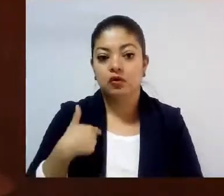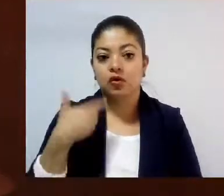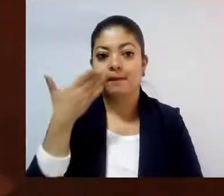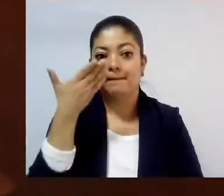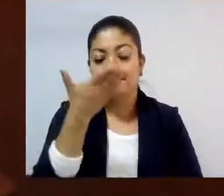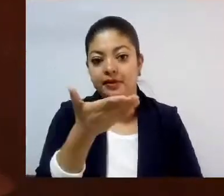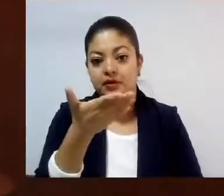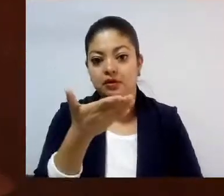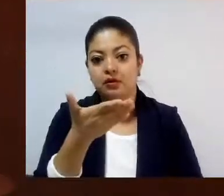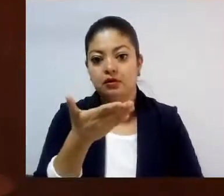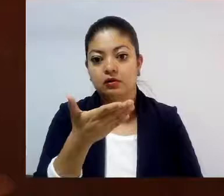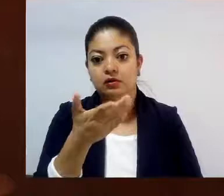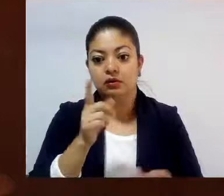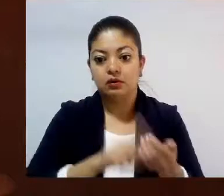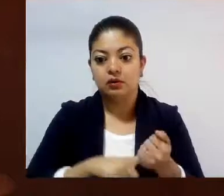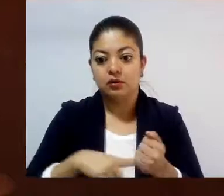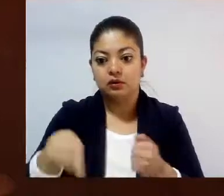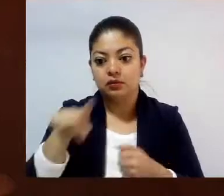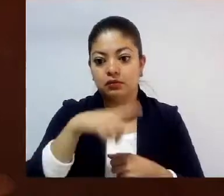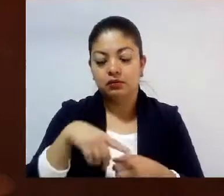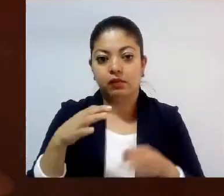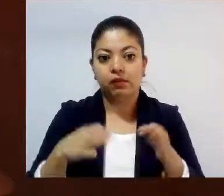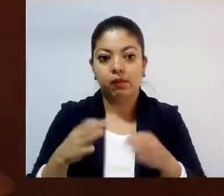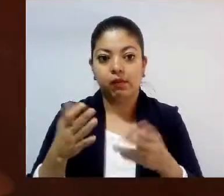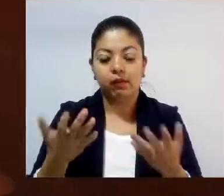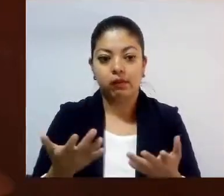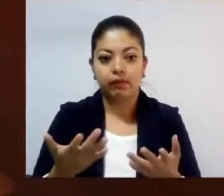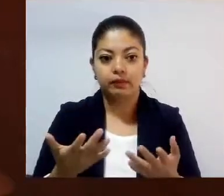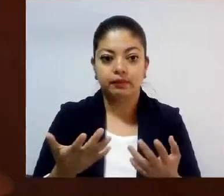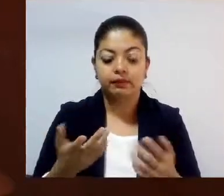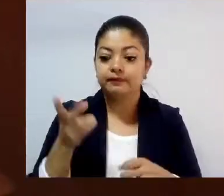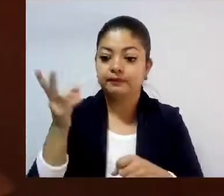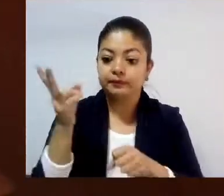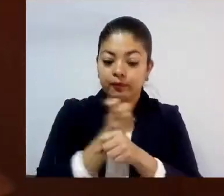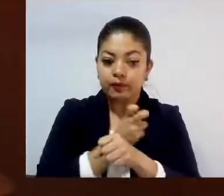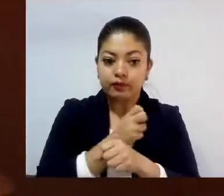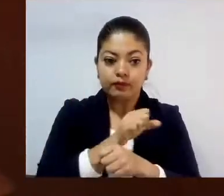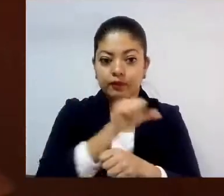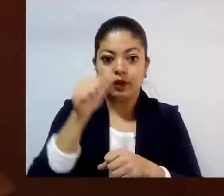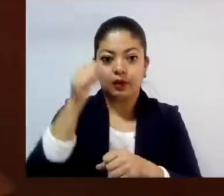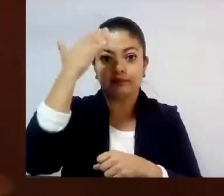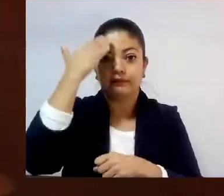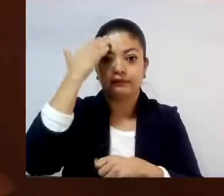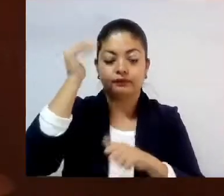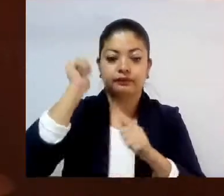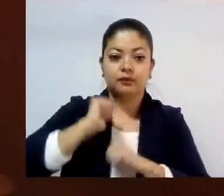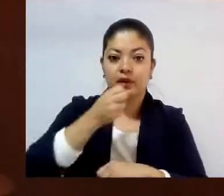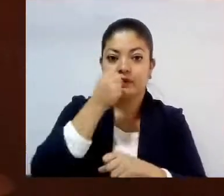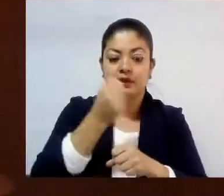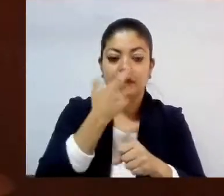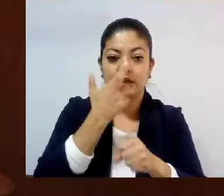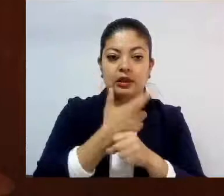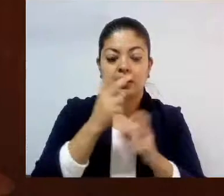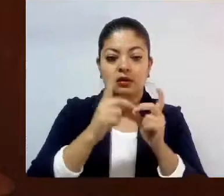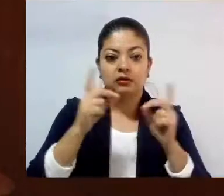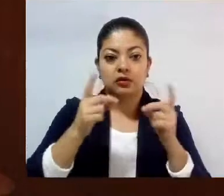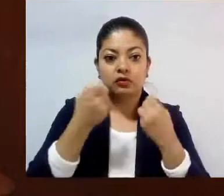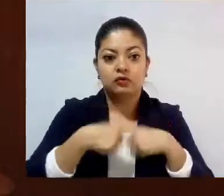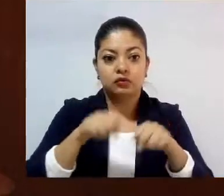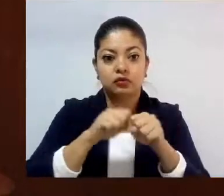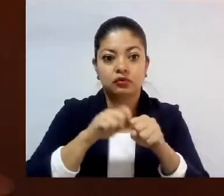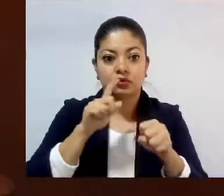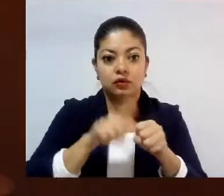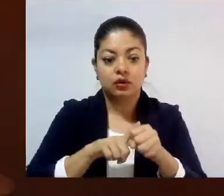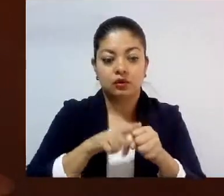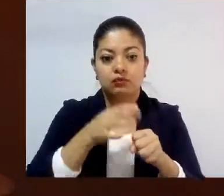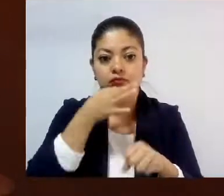este punto de acuerdo, se exhorte al titular de la Secretaría de Desarrollo Social informe a esta